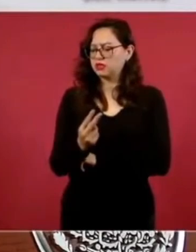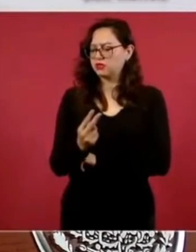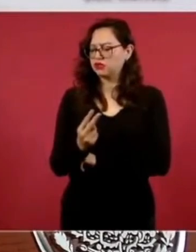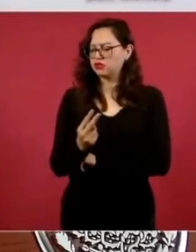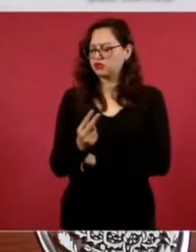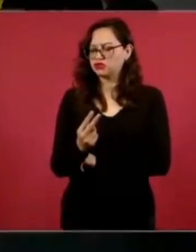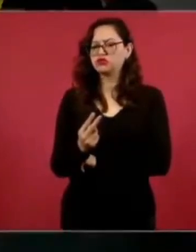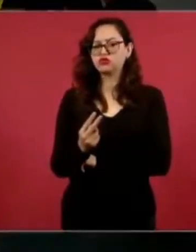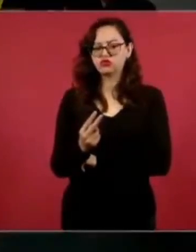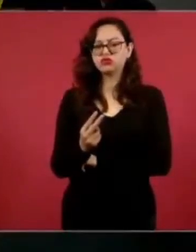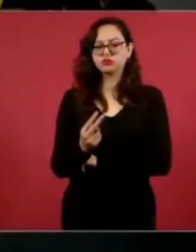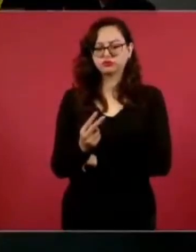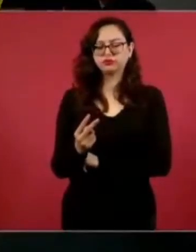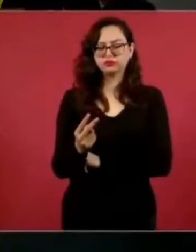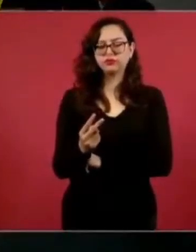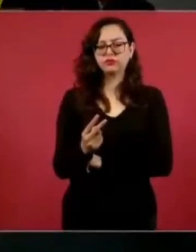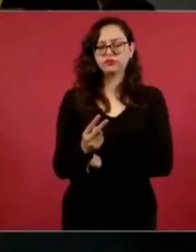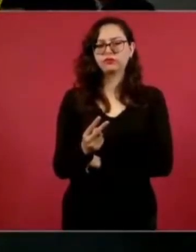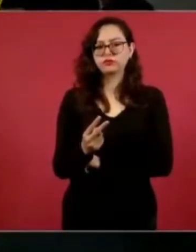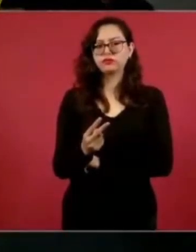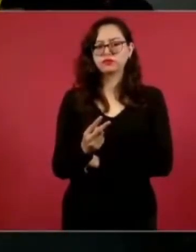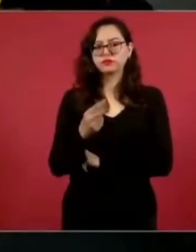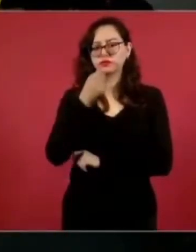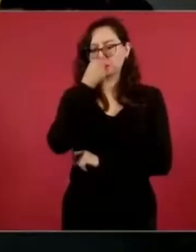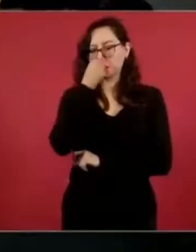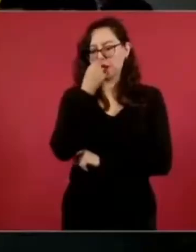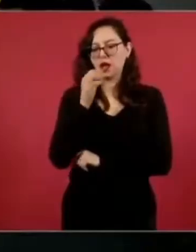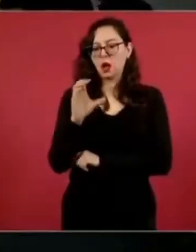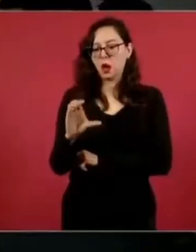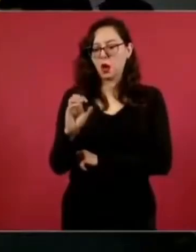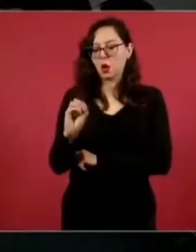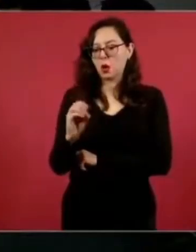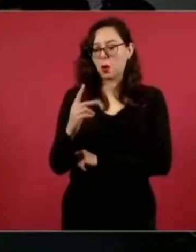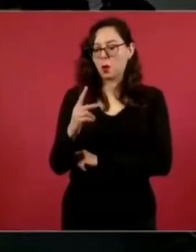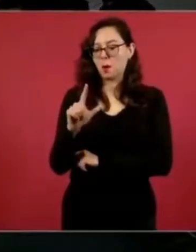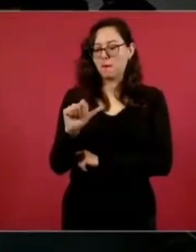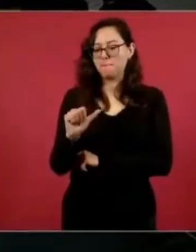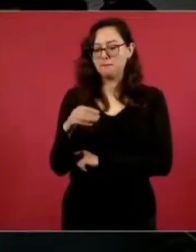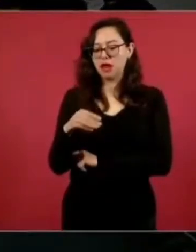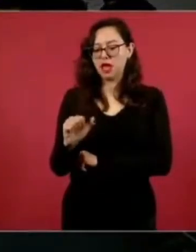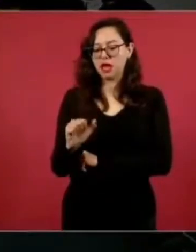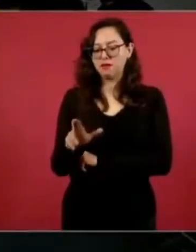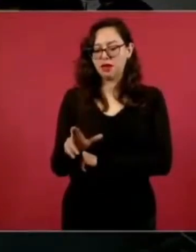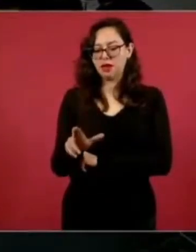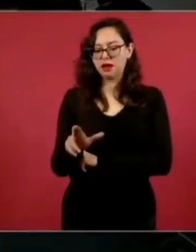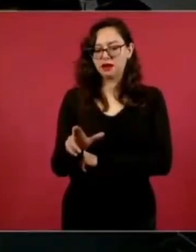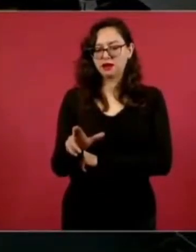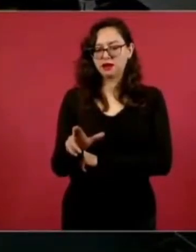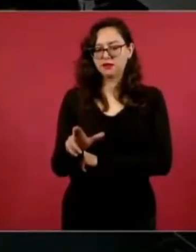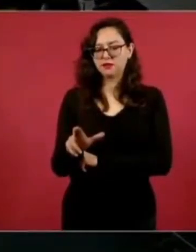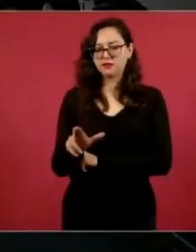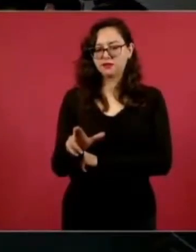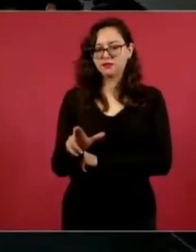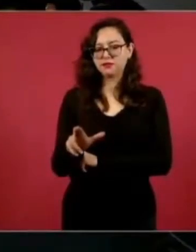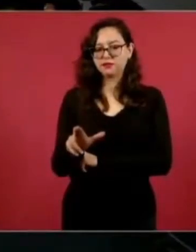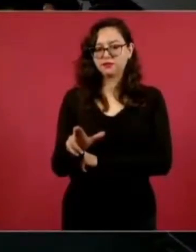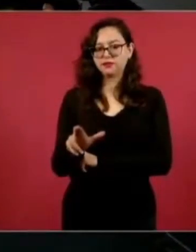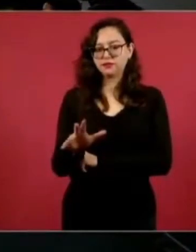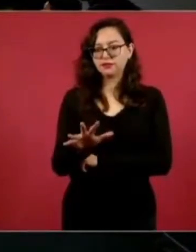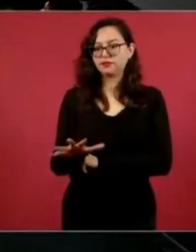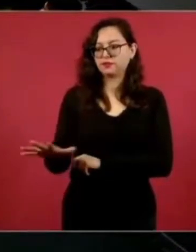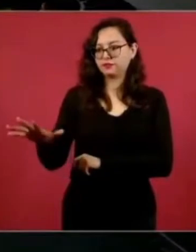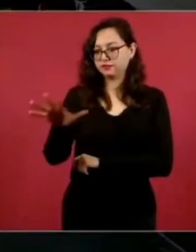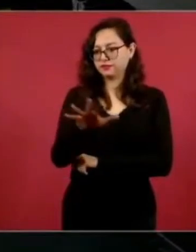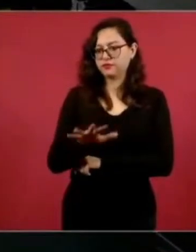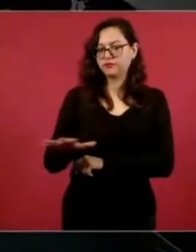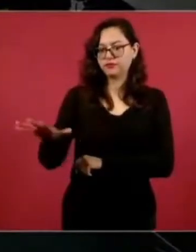76-82, el sexenio y Coplamar. Es Comisión para la Planeación del Desarrollo. El desarrollo de zonas